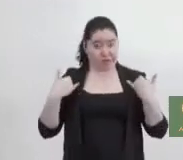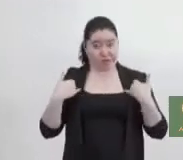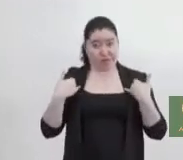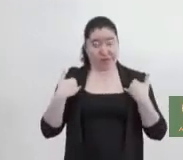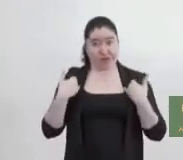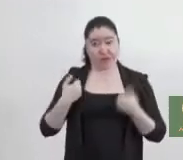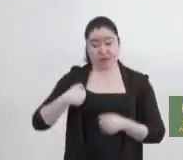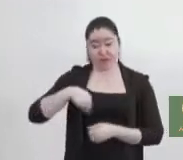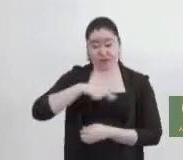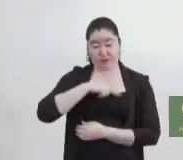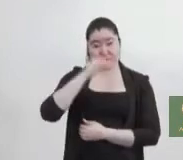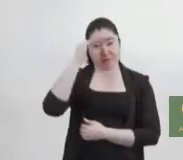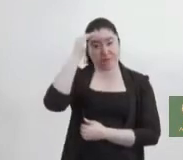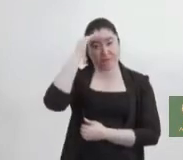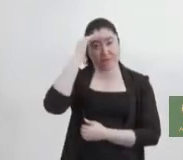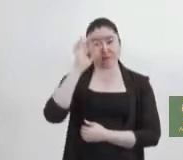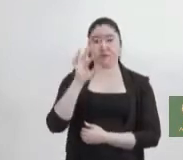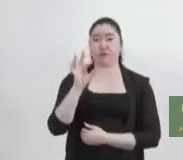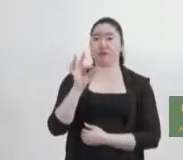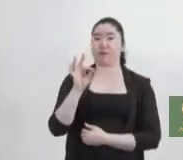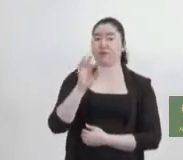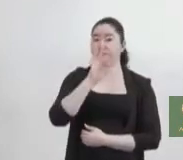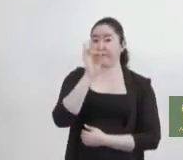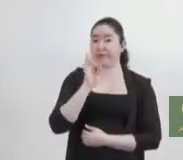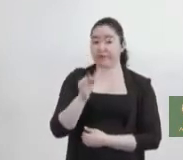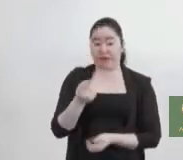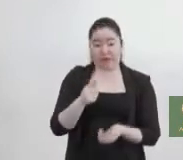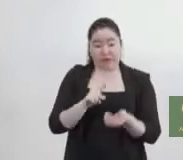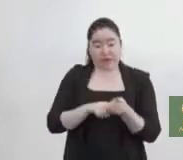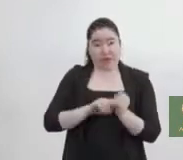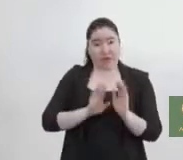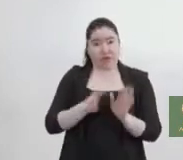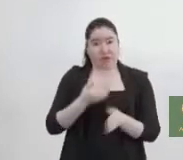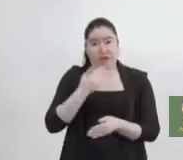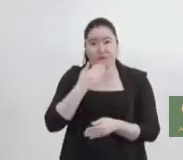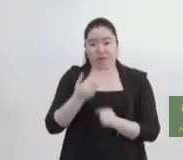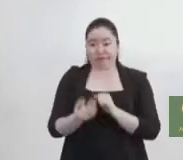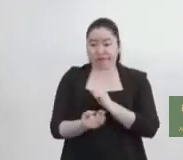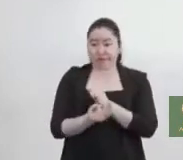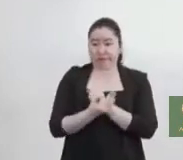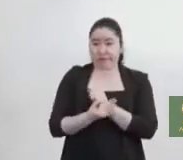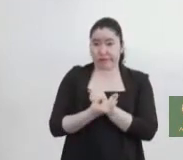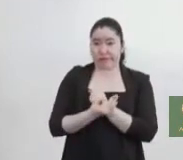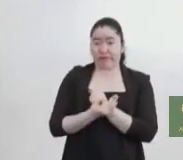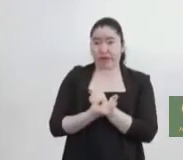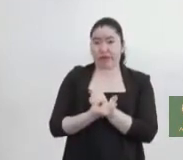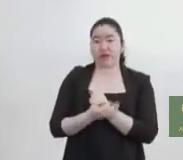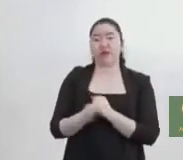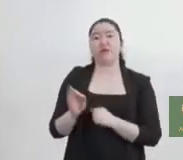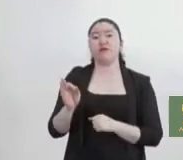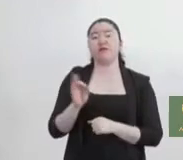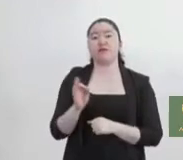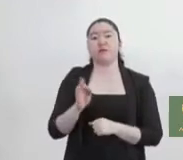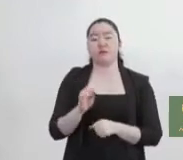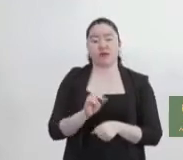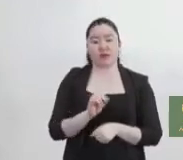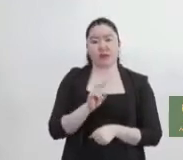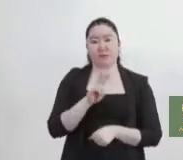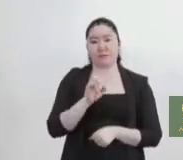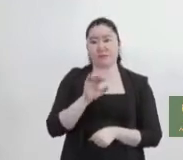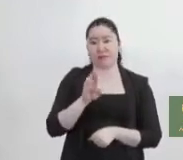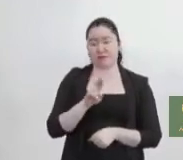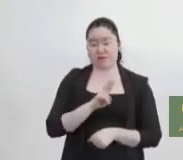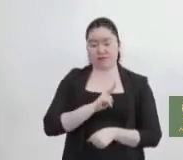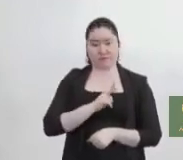el 40% ya tienen anticuerpos y no podrían ser portadores de la enfermedad asintomáticos.